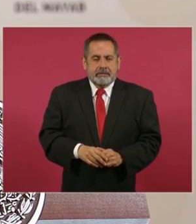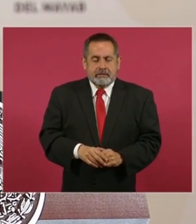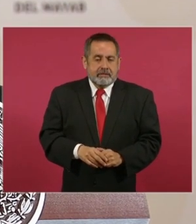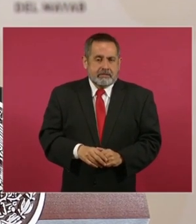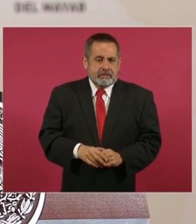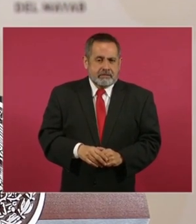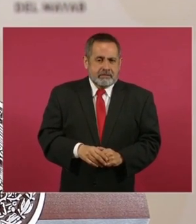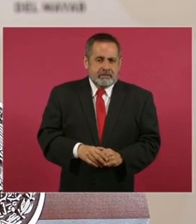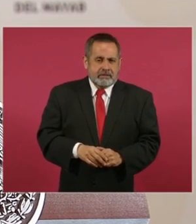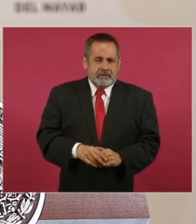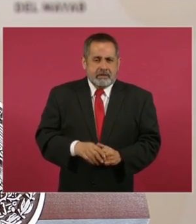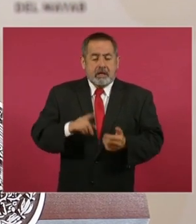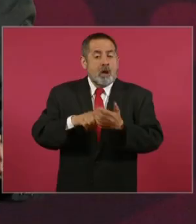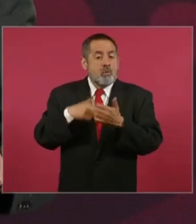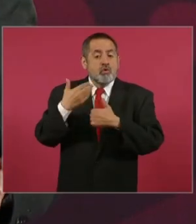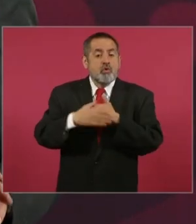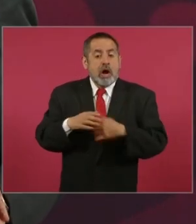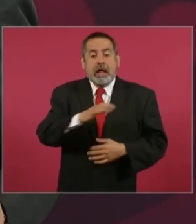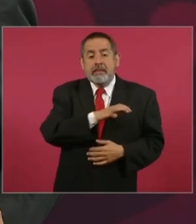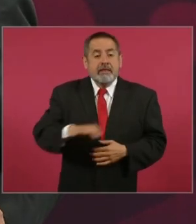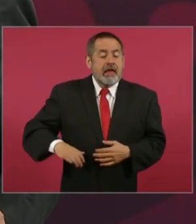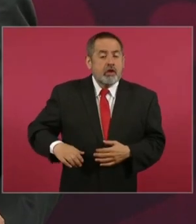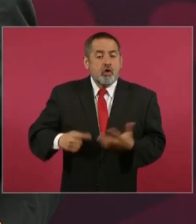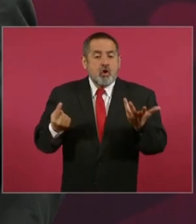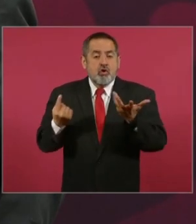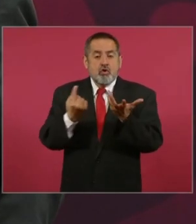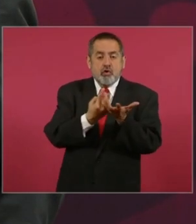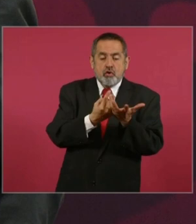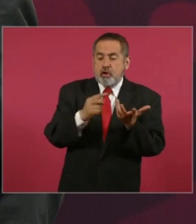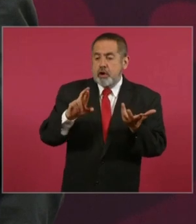también candidatos a regidores.